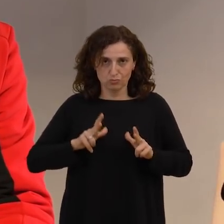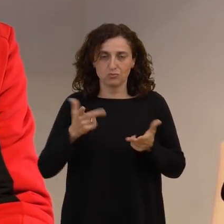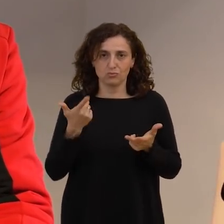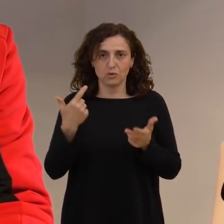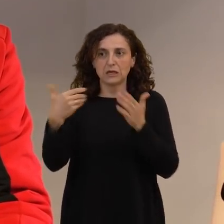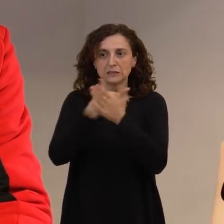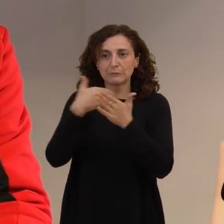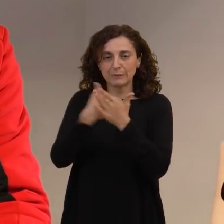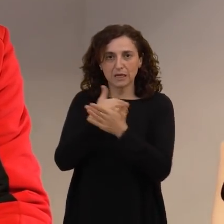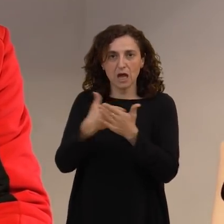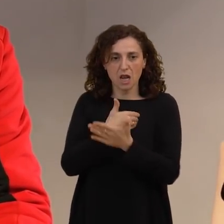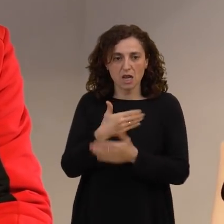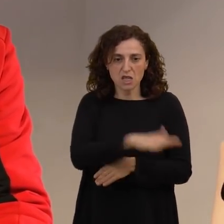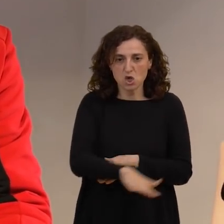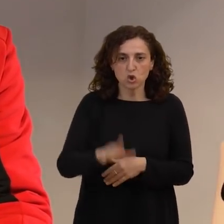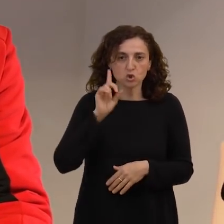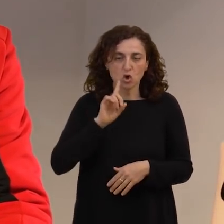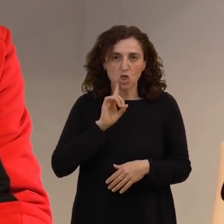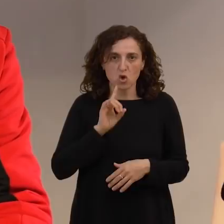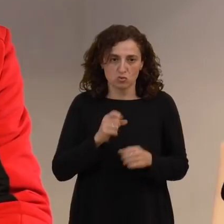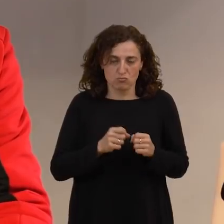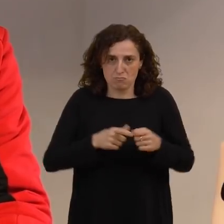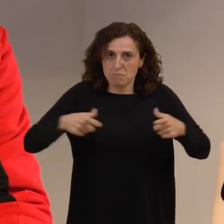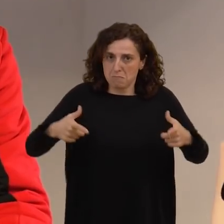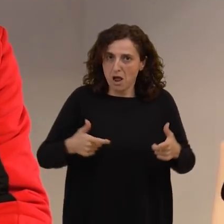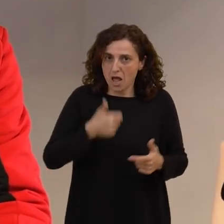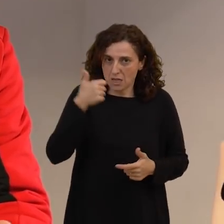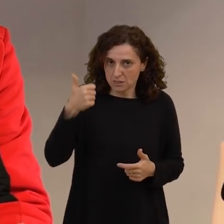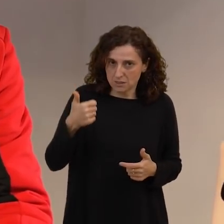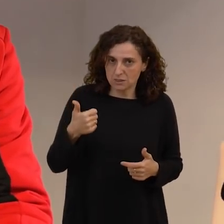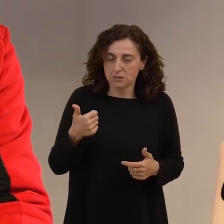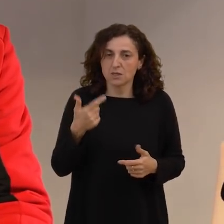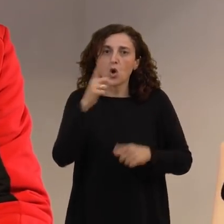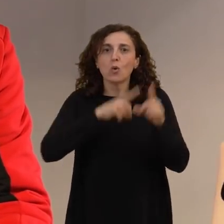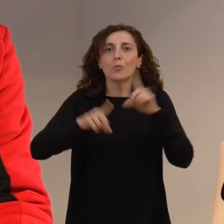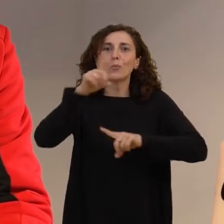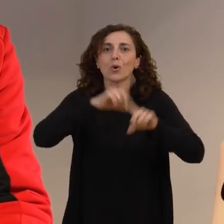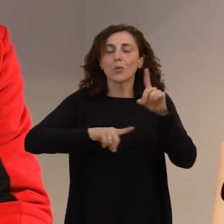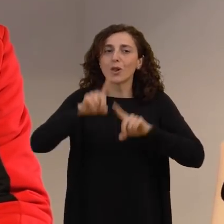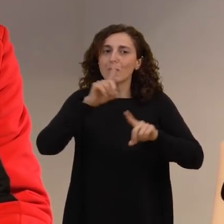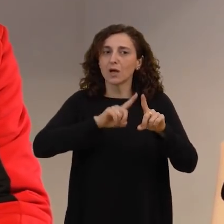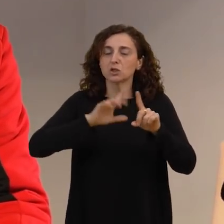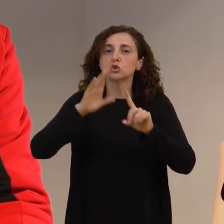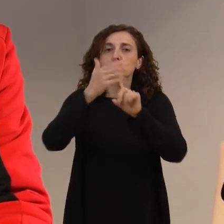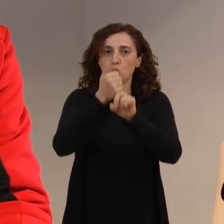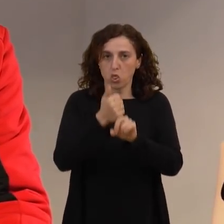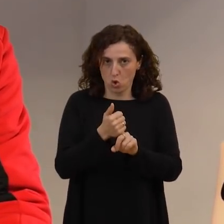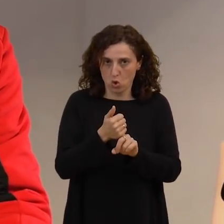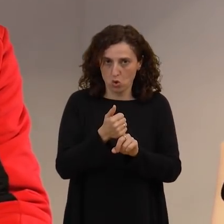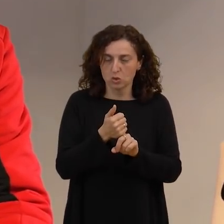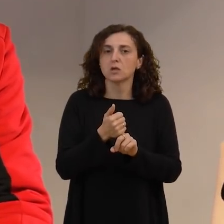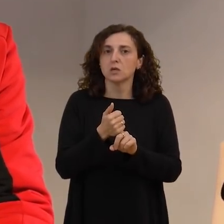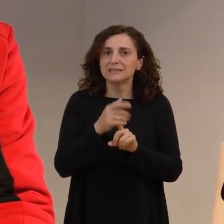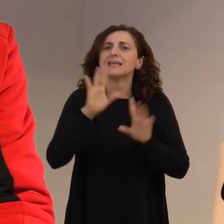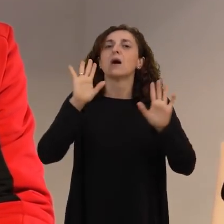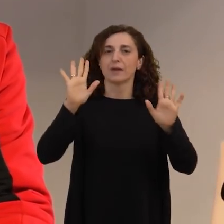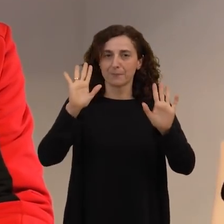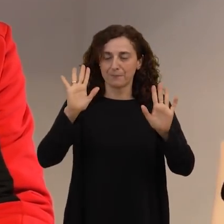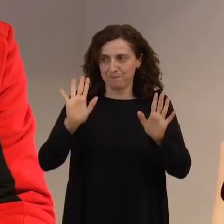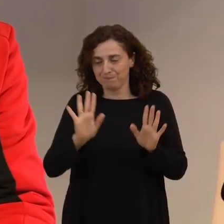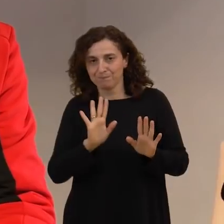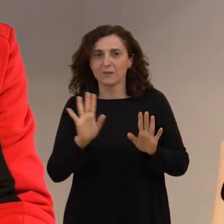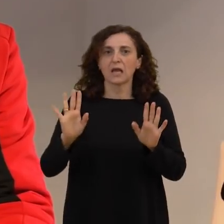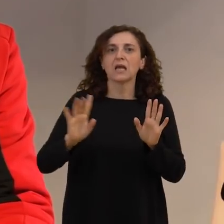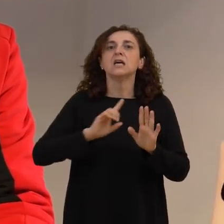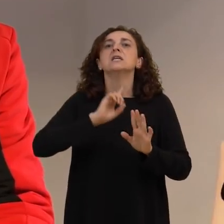Te explican que, bueno, pues que hay más niños sordos, que el problema tiene solución, tiene solución,